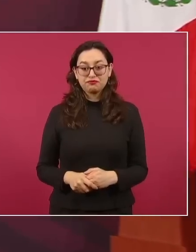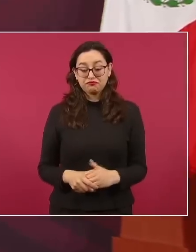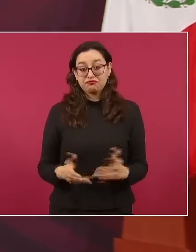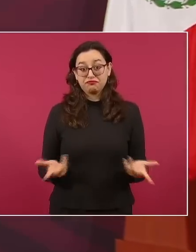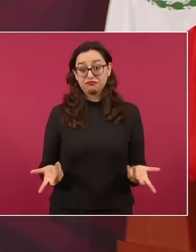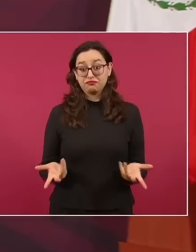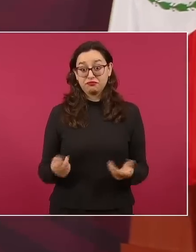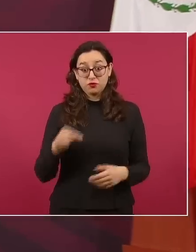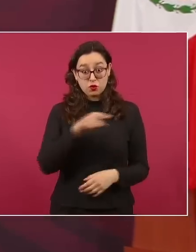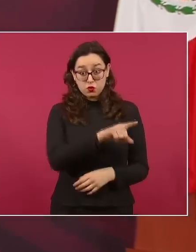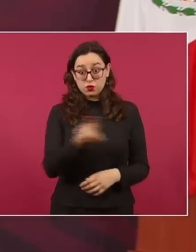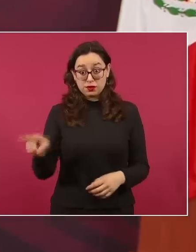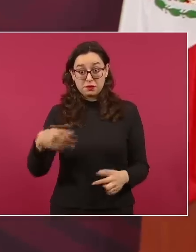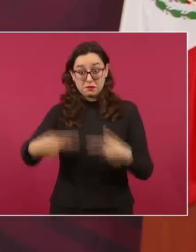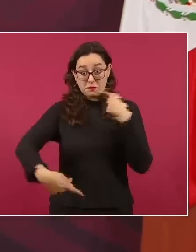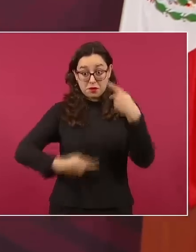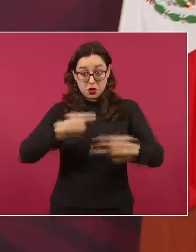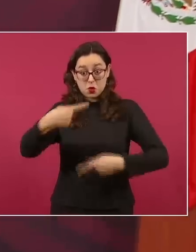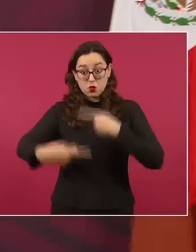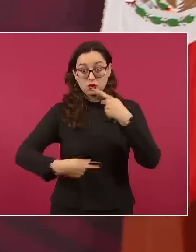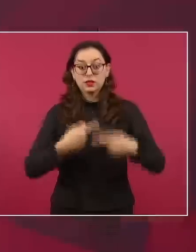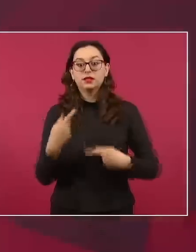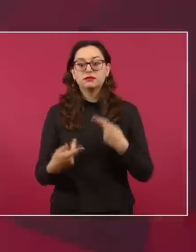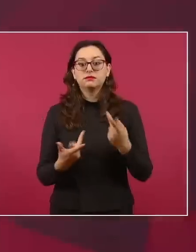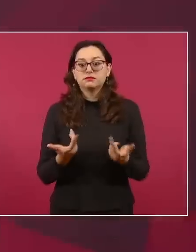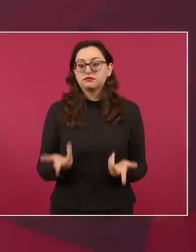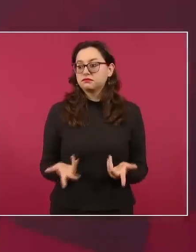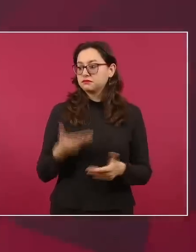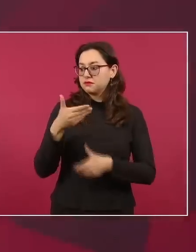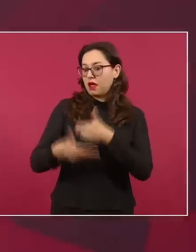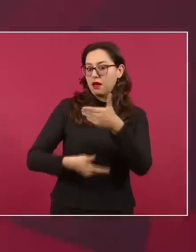informe sobre cómo hemos avanzado